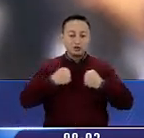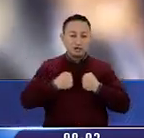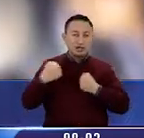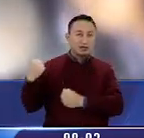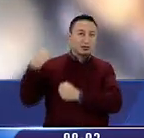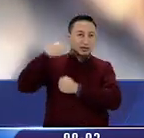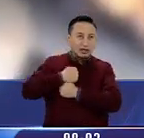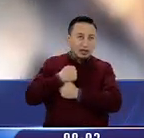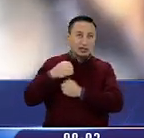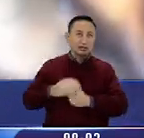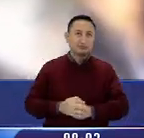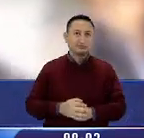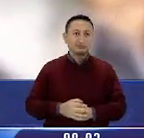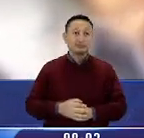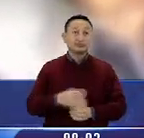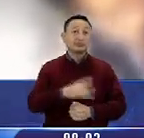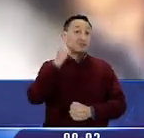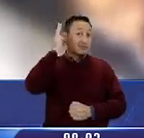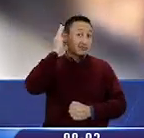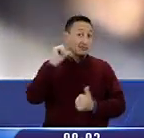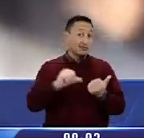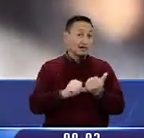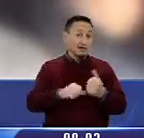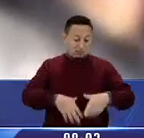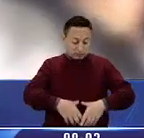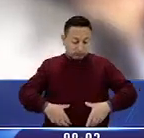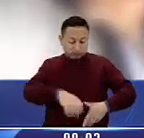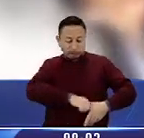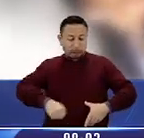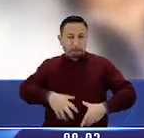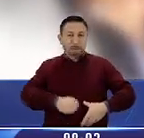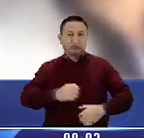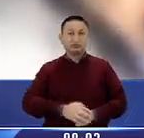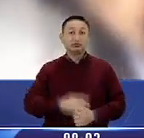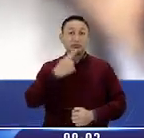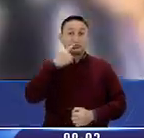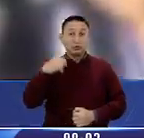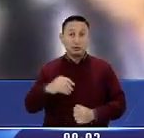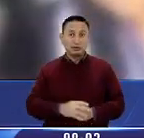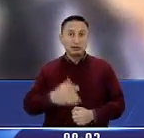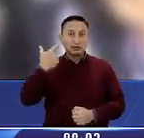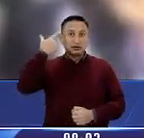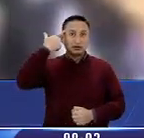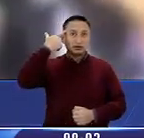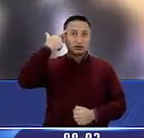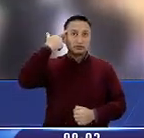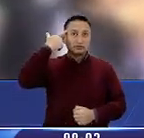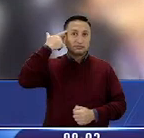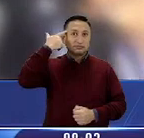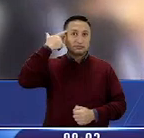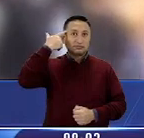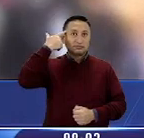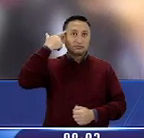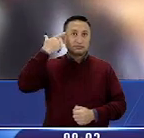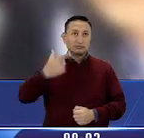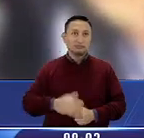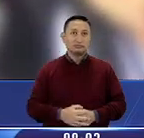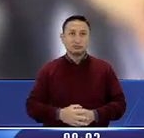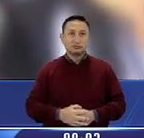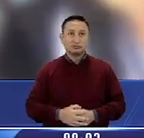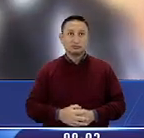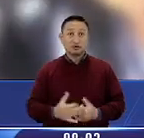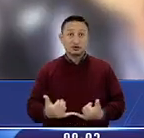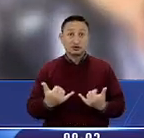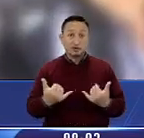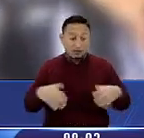carteras. A la asistente le buscan en el canguro. Y al chofer, por un momento, le ponen la pistola en la cabeza. Ya no tenemos